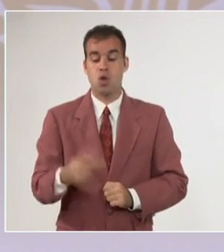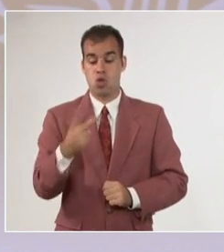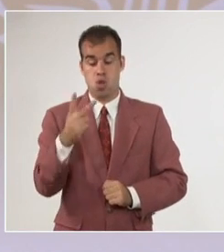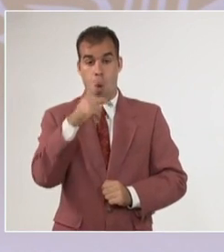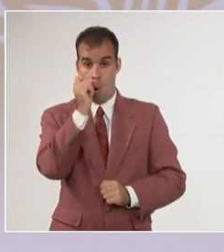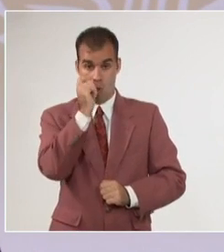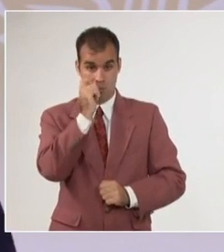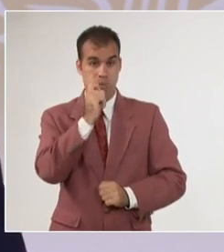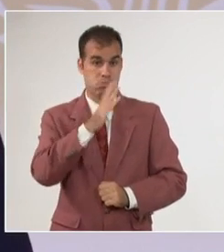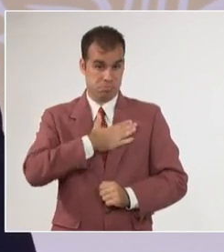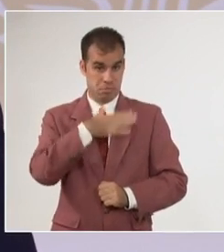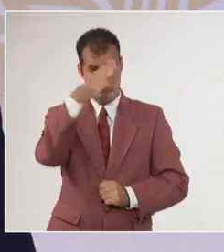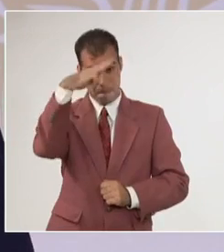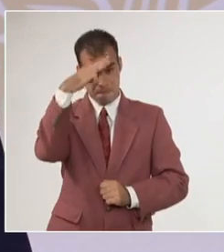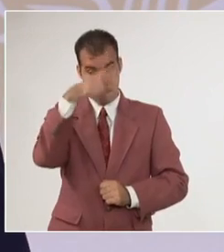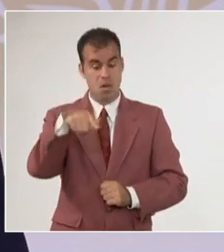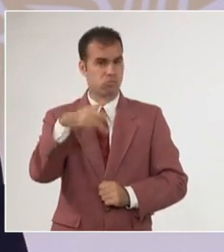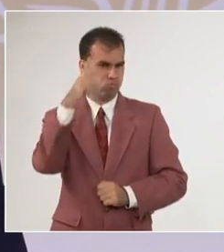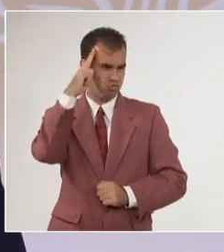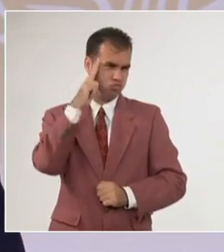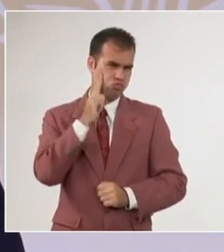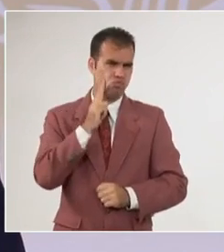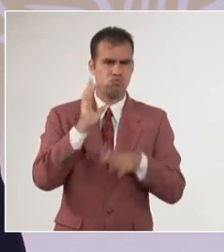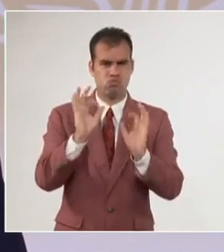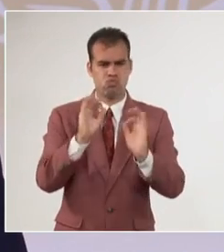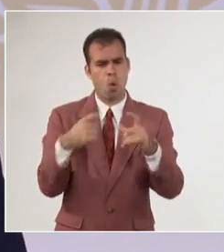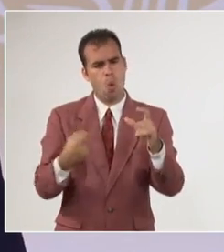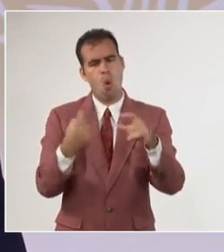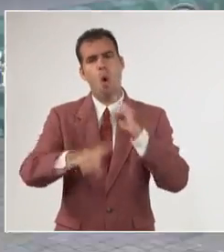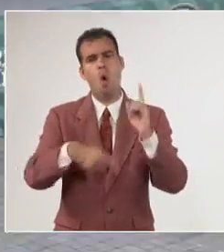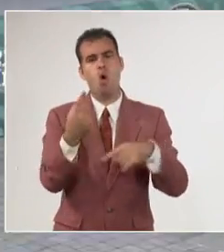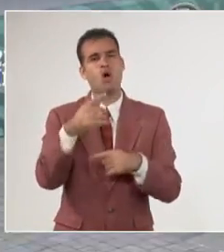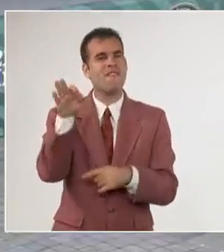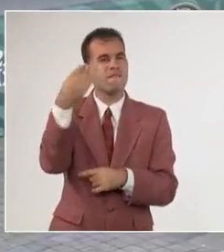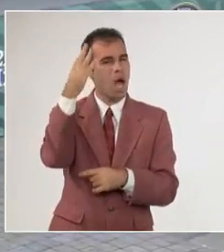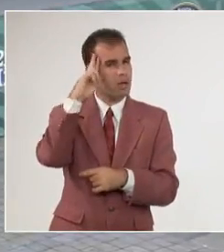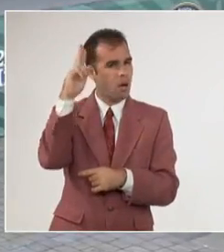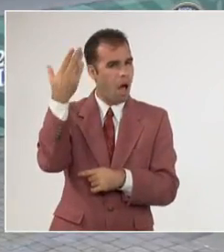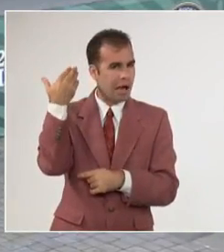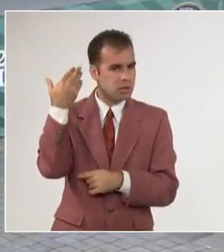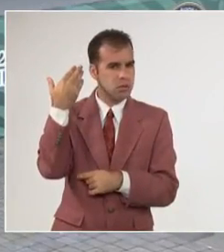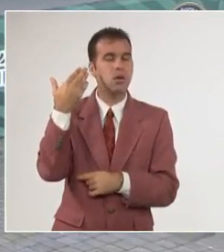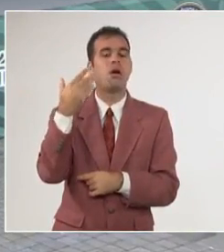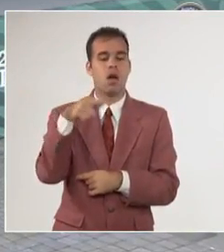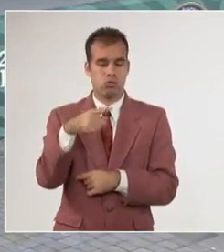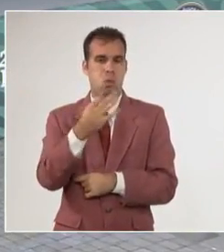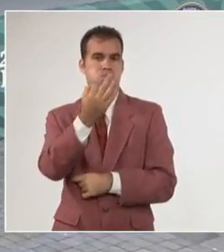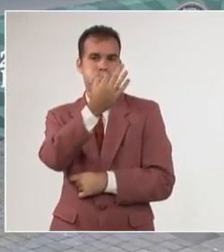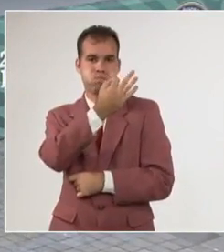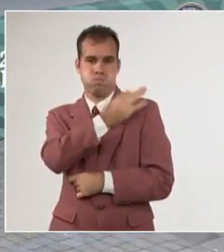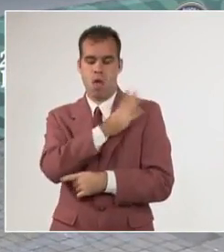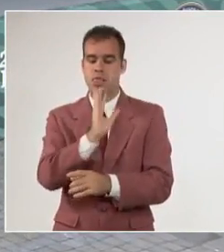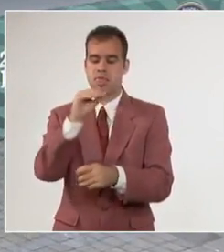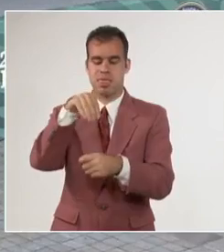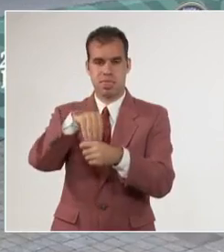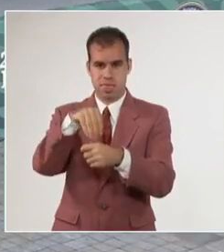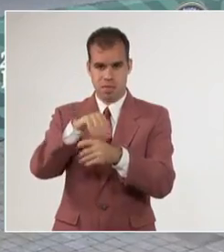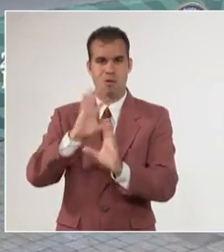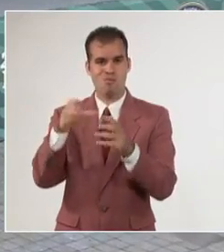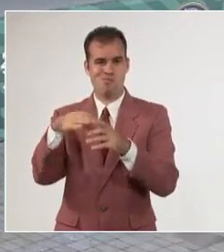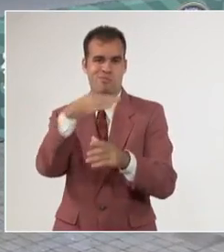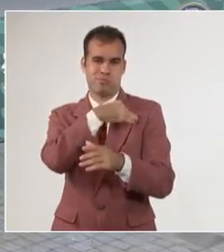de la Guerra de la Reforma y la contienda contra el Imperio francés, llegaron a ostentar los grados de general de brigada del Ejército Libertador